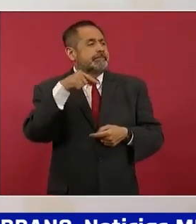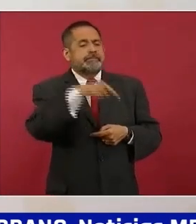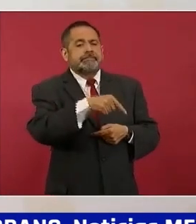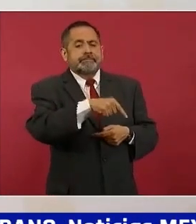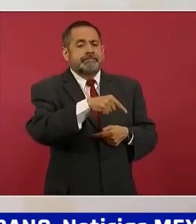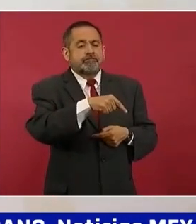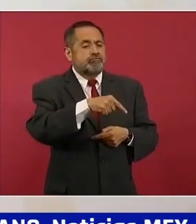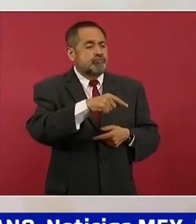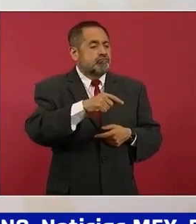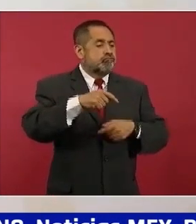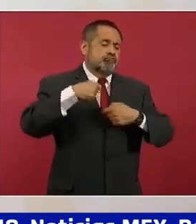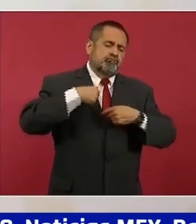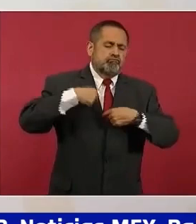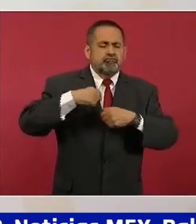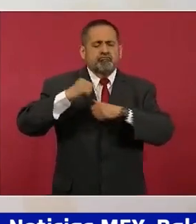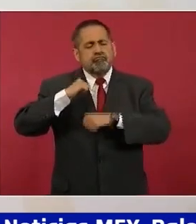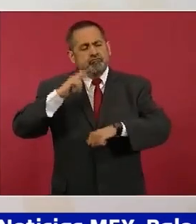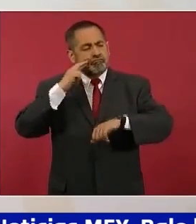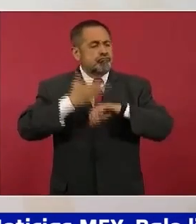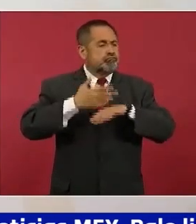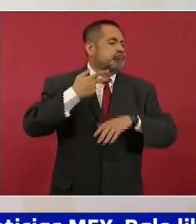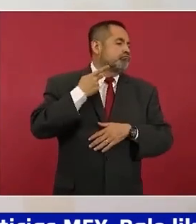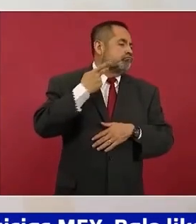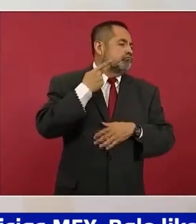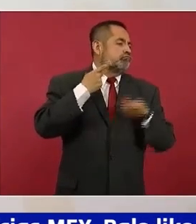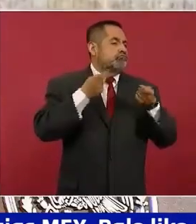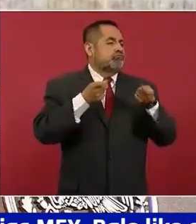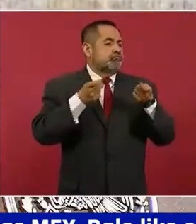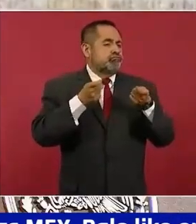en la actividad política